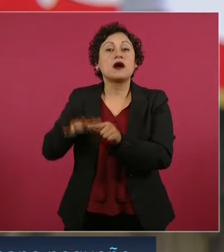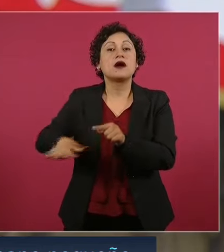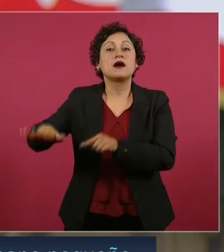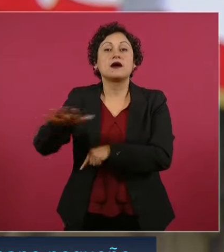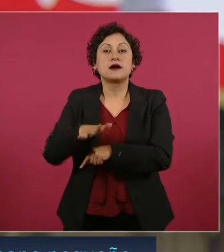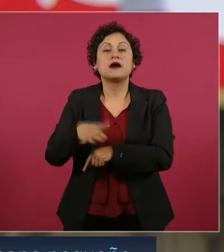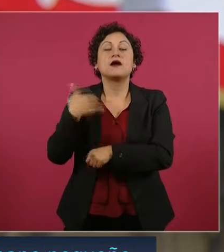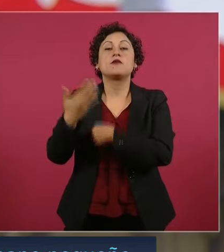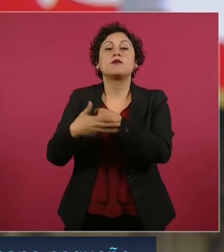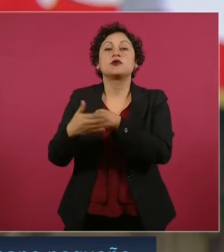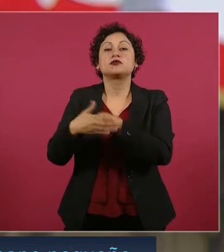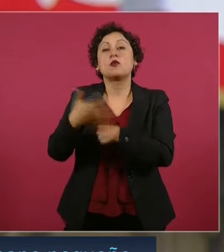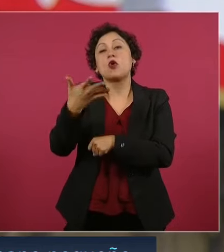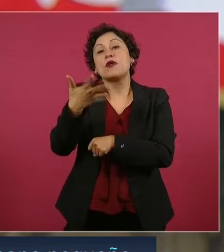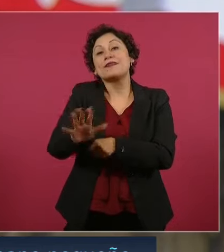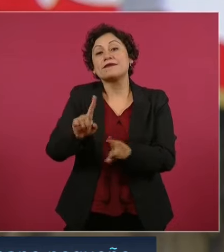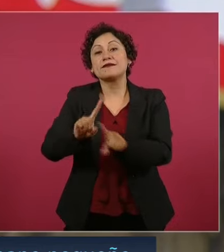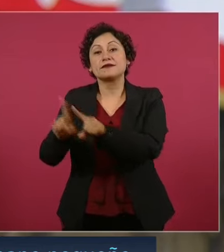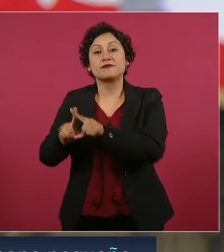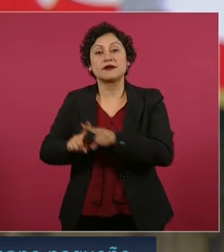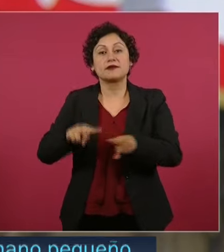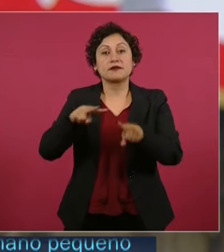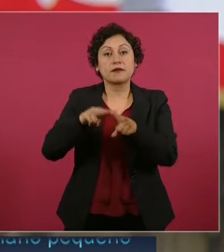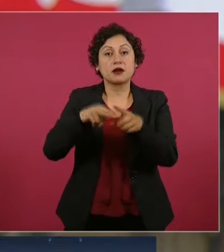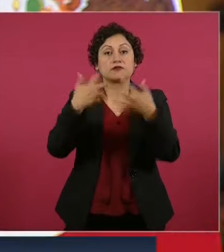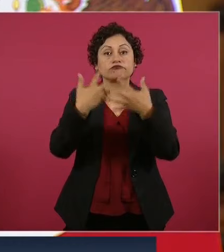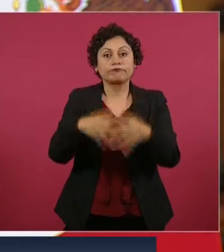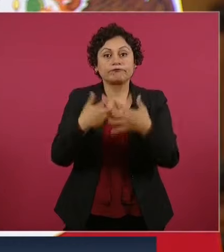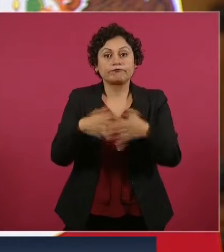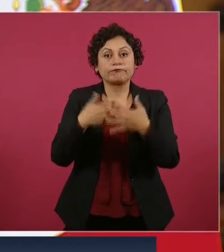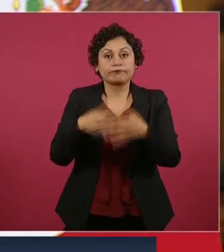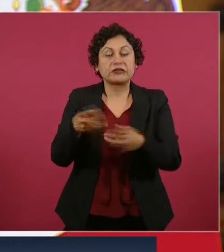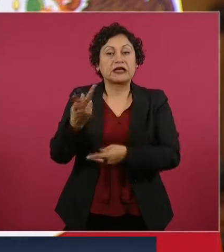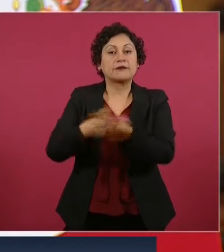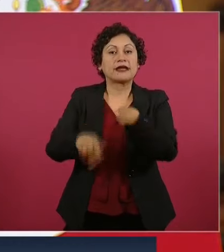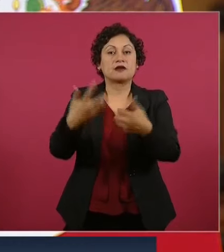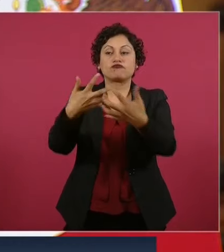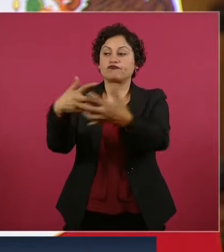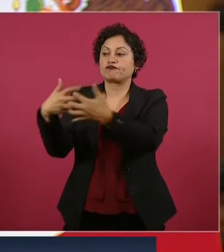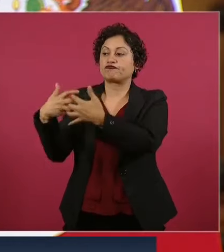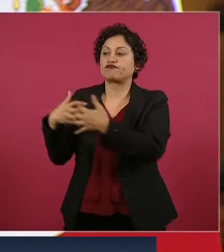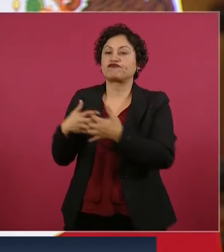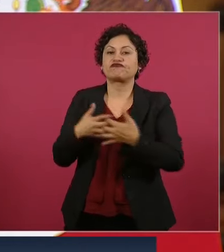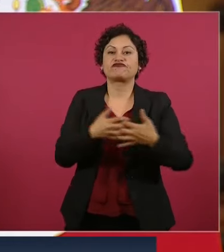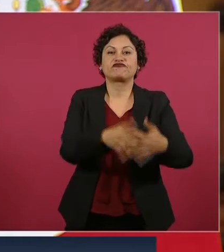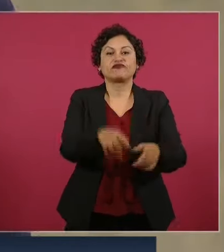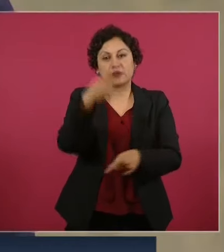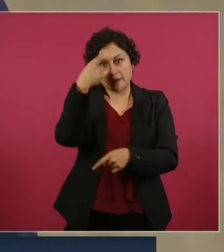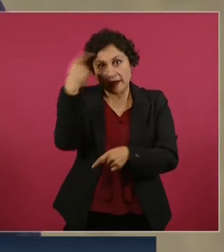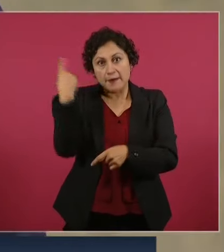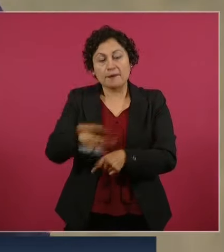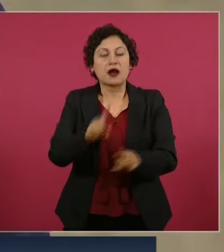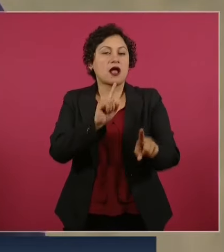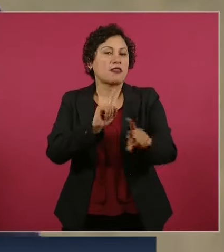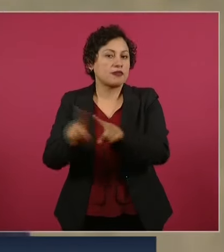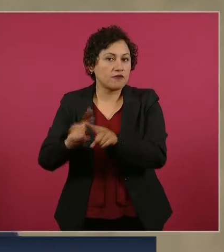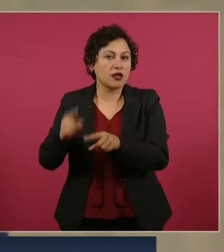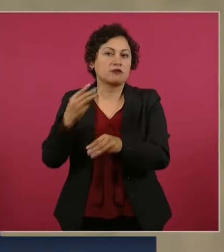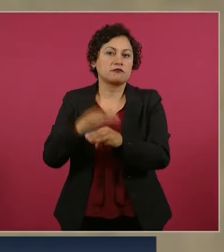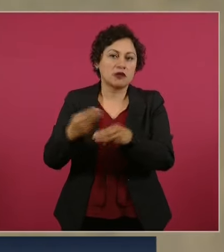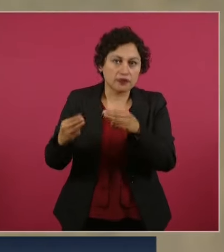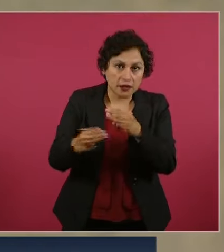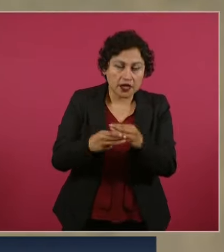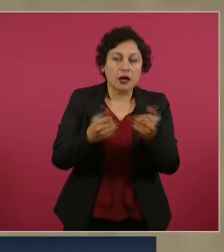de 10 parques industriales para la creación de empleos y la producción de mercancías, así como para